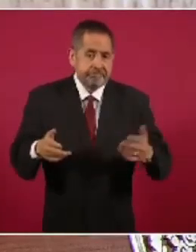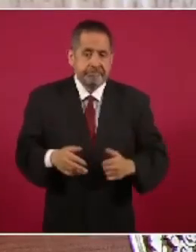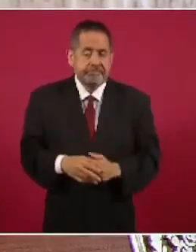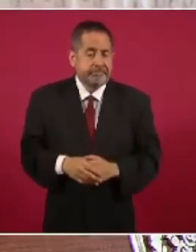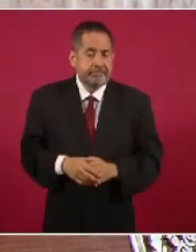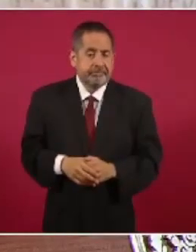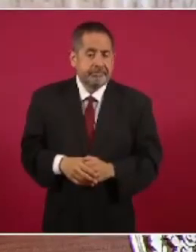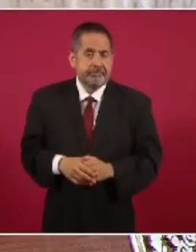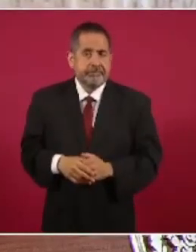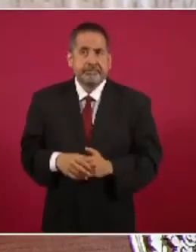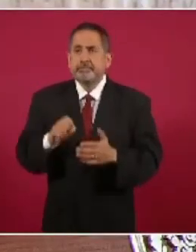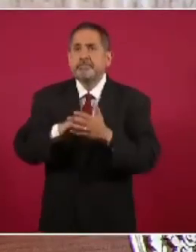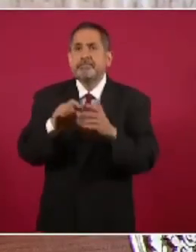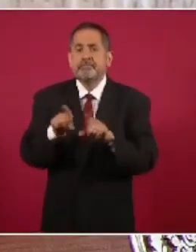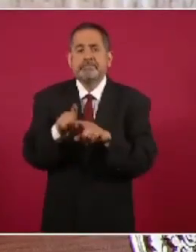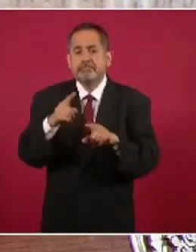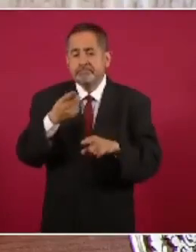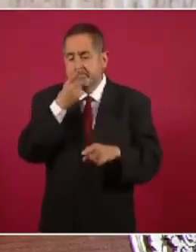que